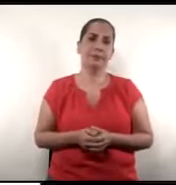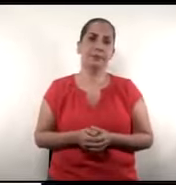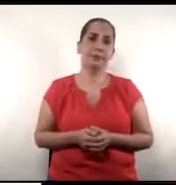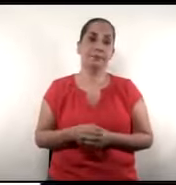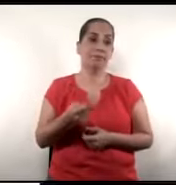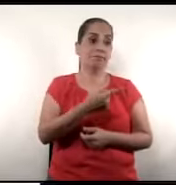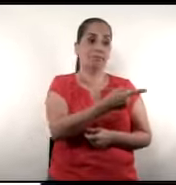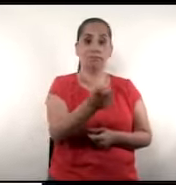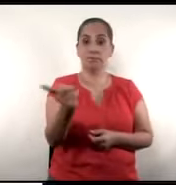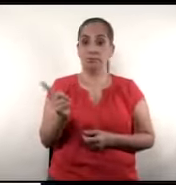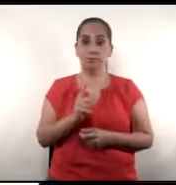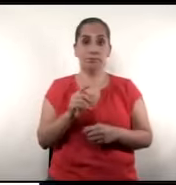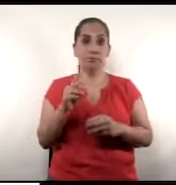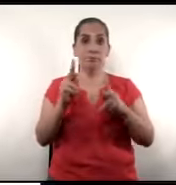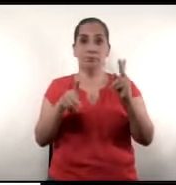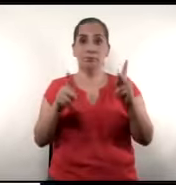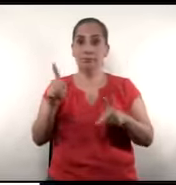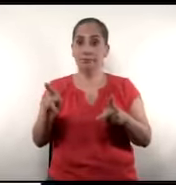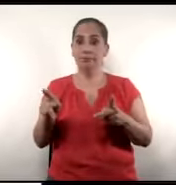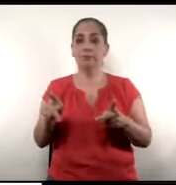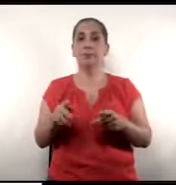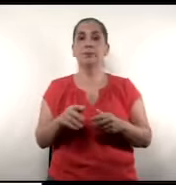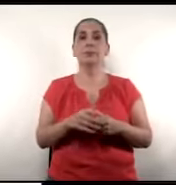esas personas se las rescata